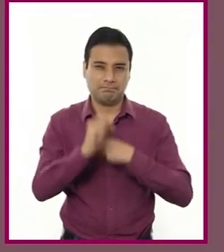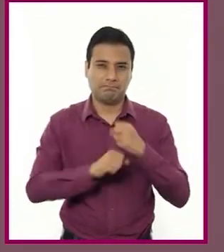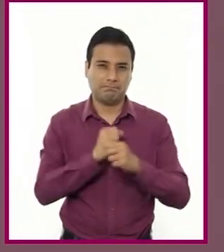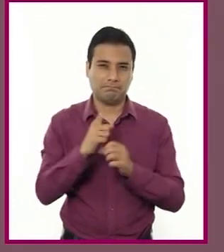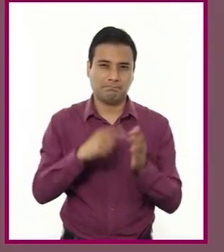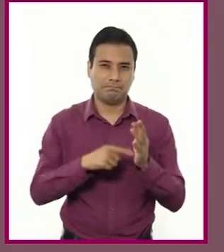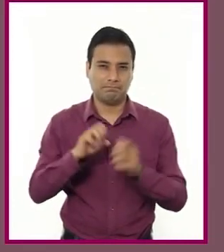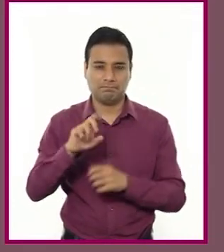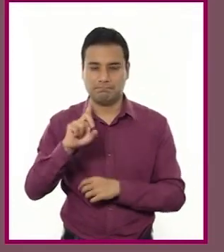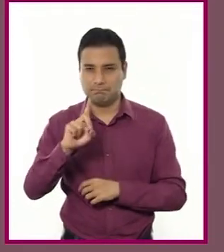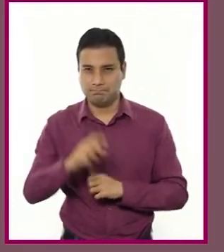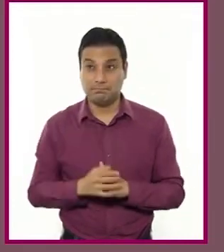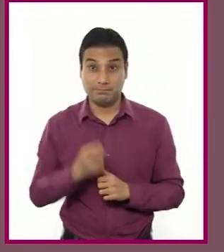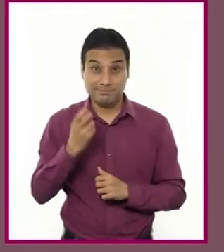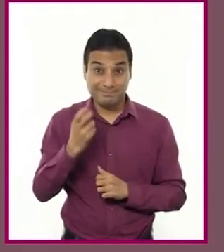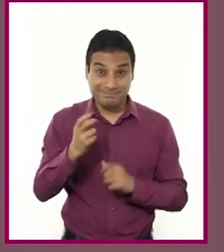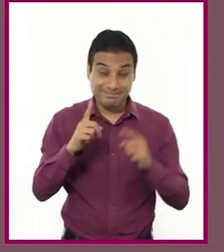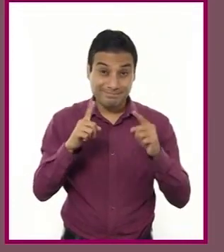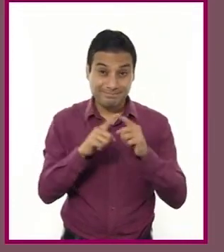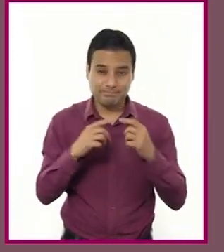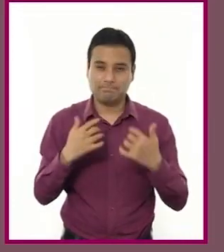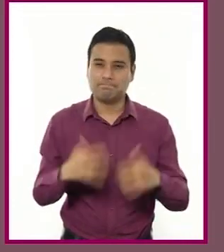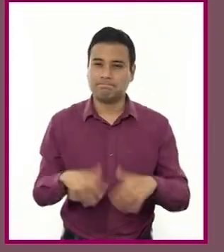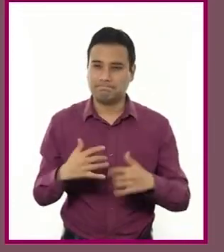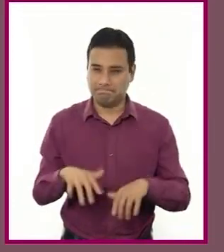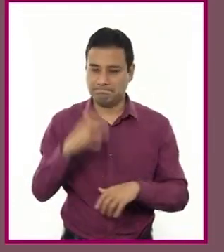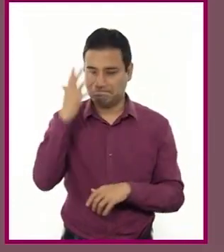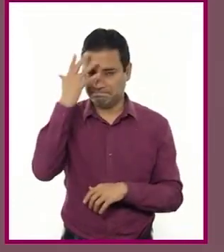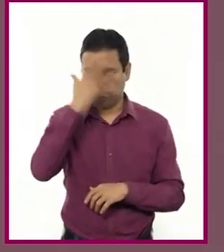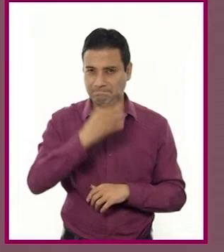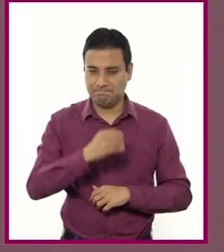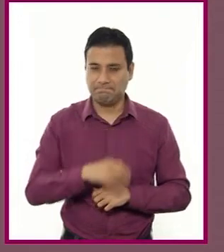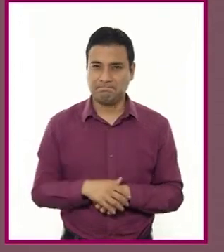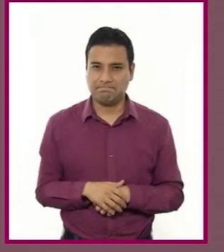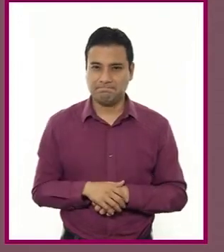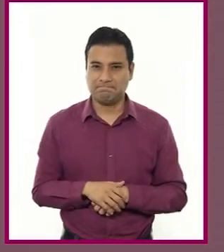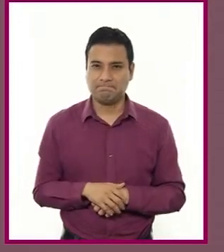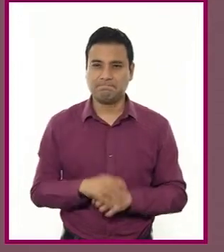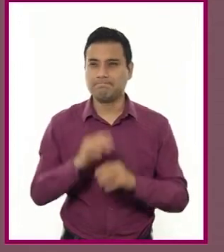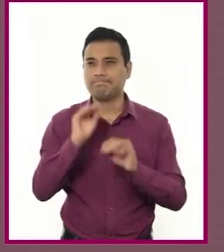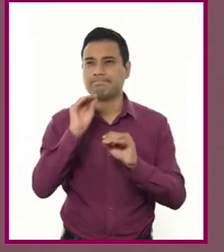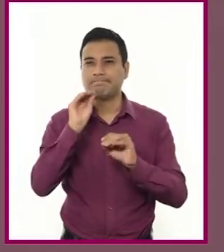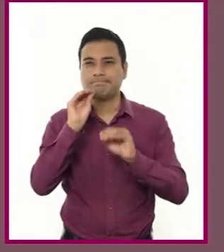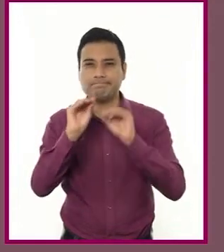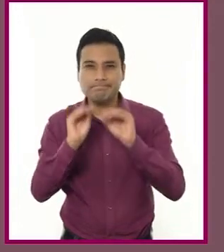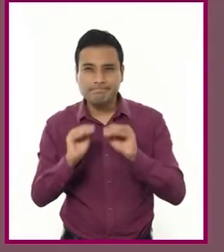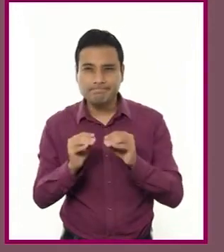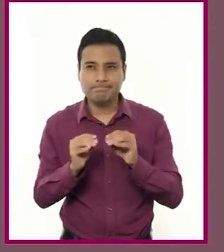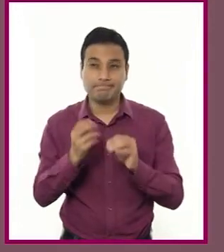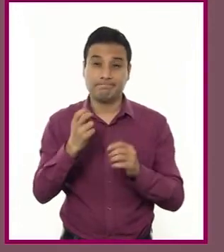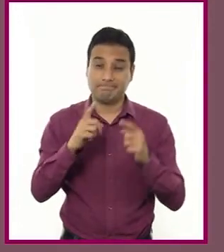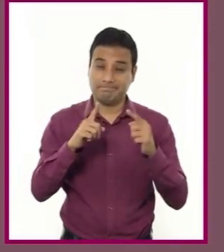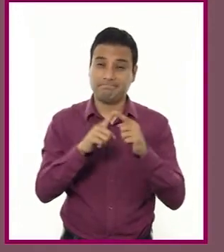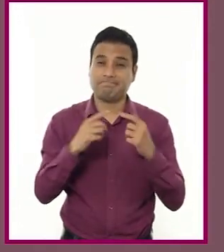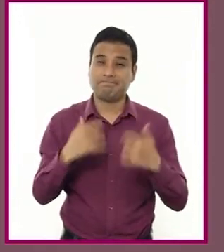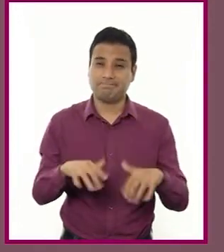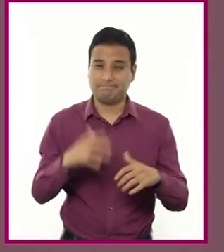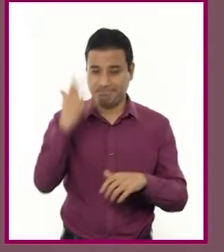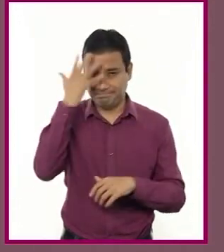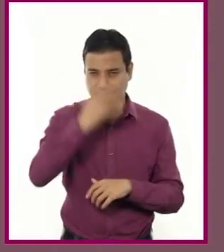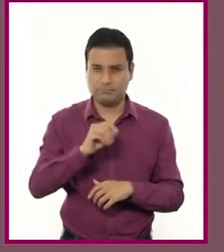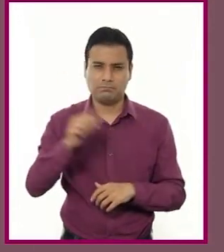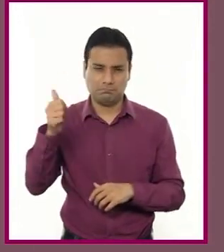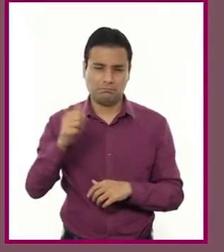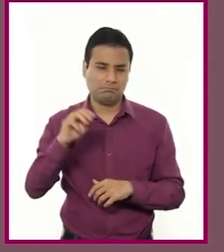San Agustín es un ejemplo de la arquitectura de esa orden religiosa, plasmada en inmuebles monumentales como este y el de Cuitzeo, en